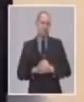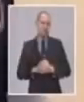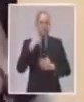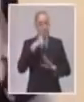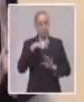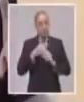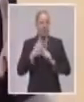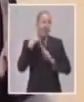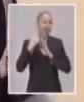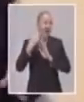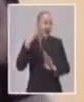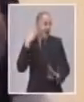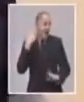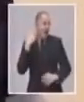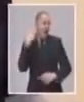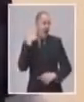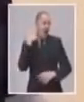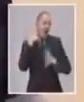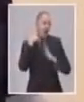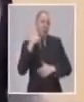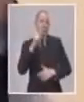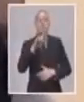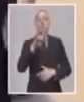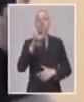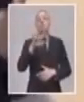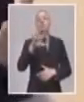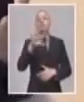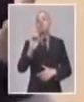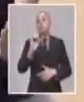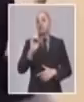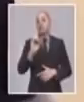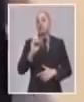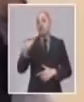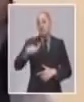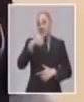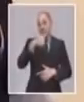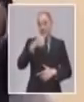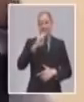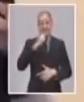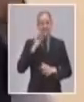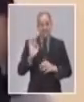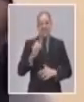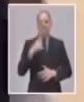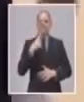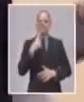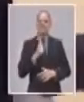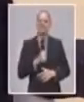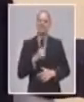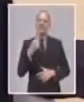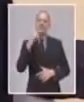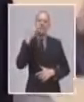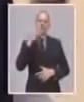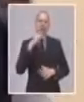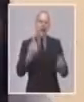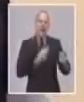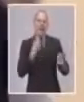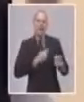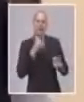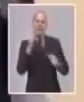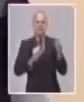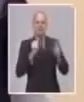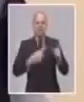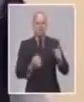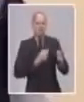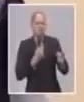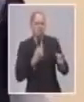como los años 50, un entonces presidente de los Estados Unidos, Eisenhower, decía que la guerra psicológica no era más que la forma de ganar el corazón